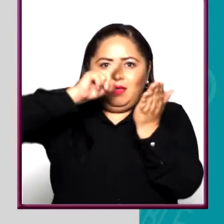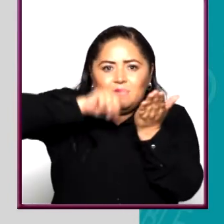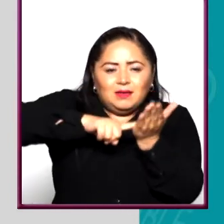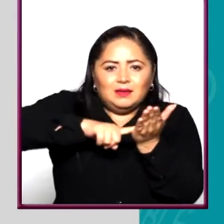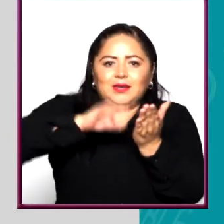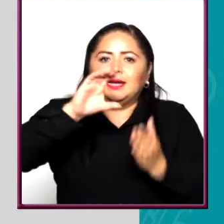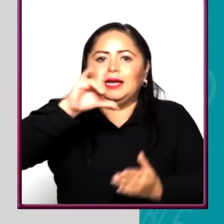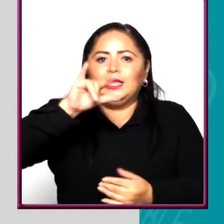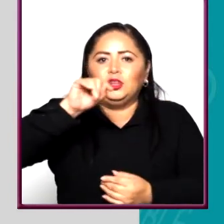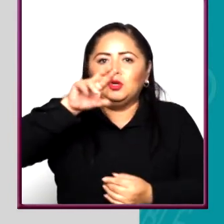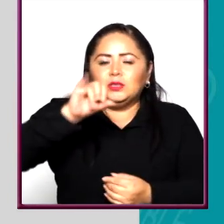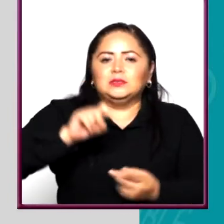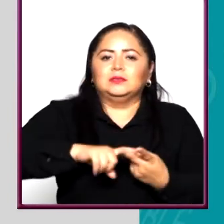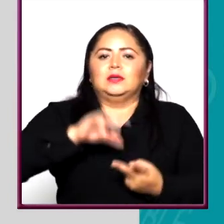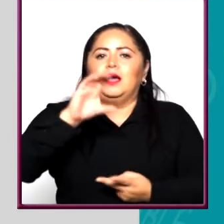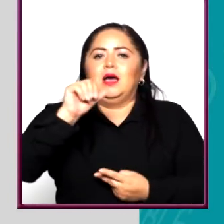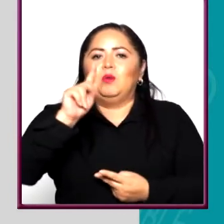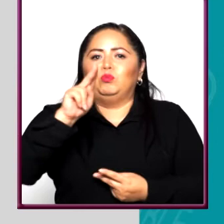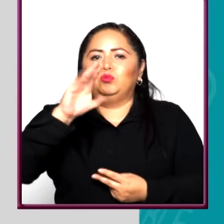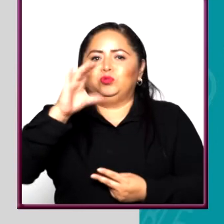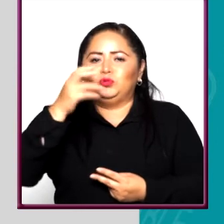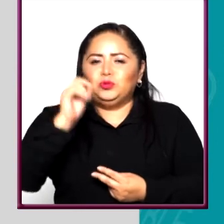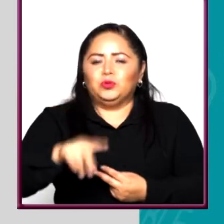por labios mayores, labios menores,